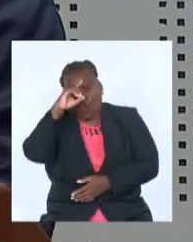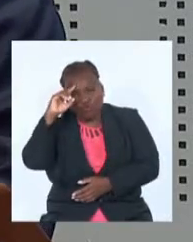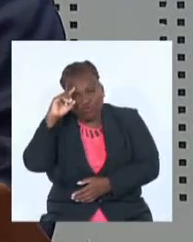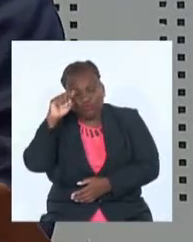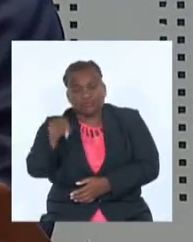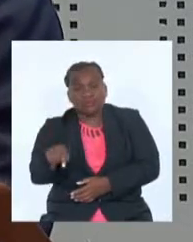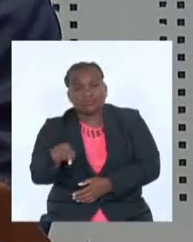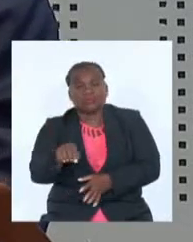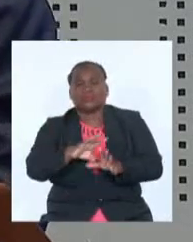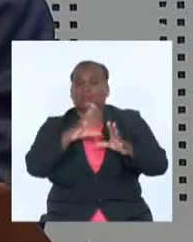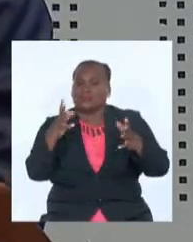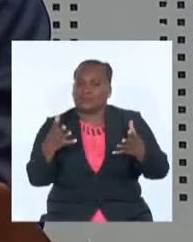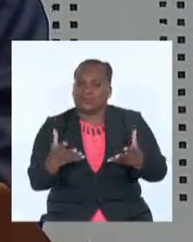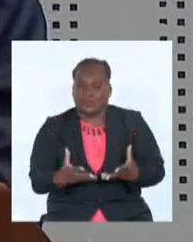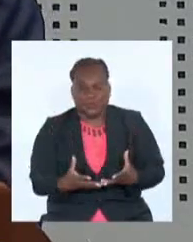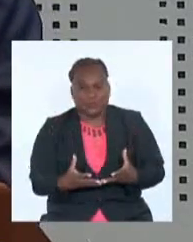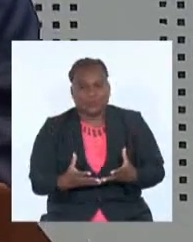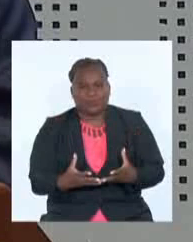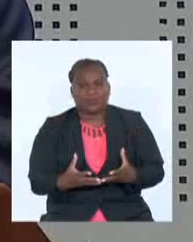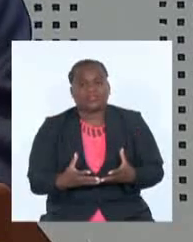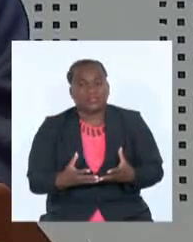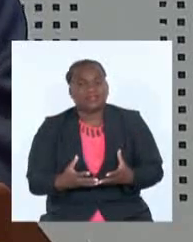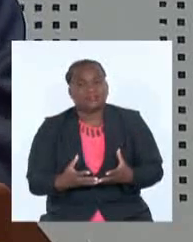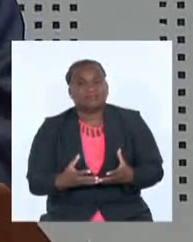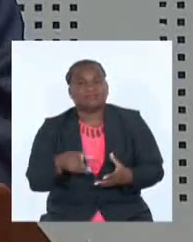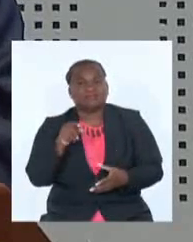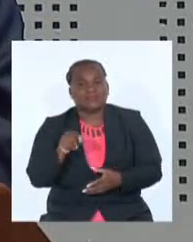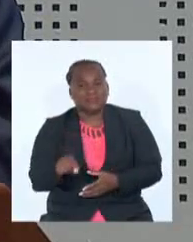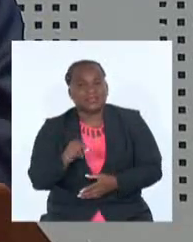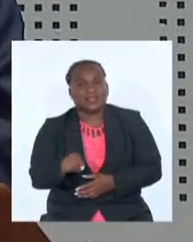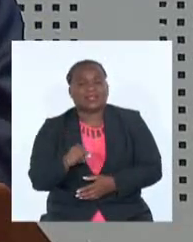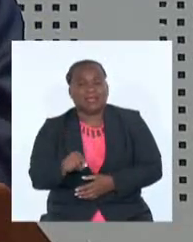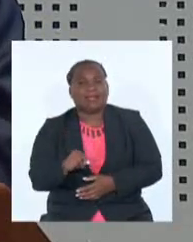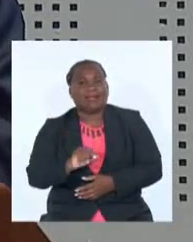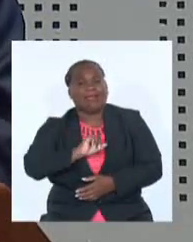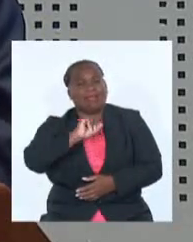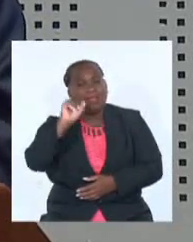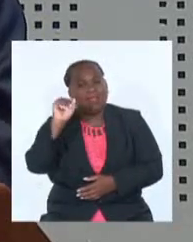todos a que consigan la urgente asistencia